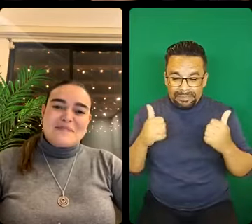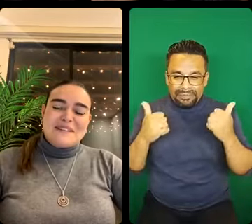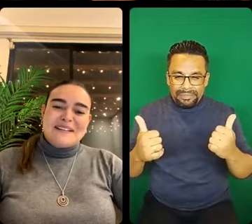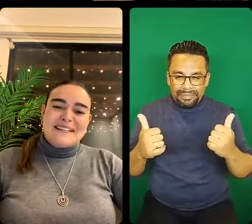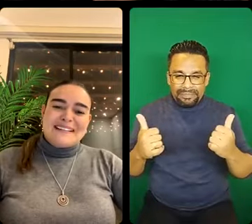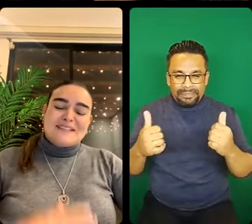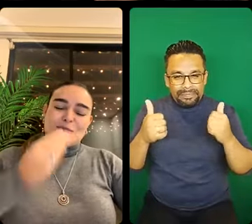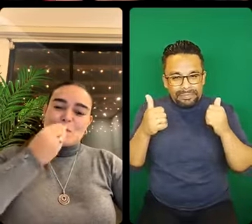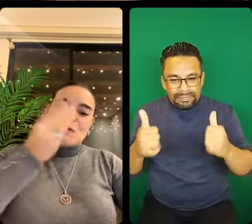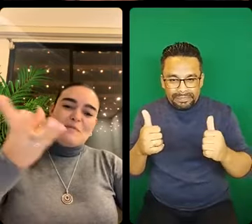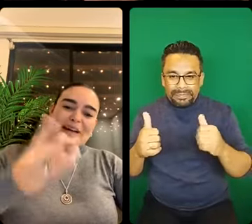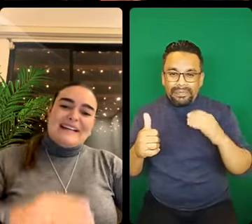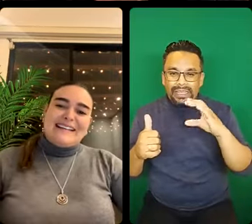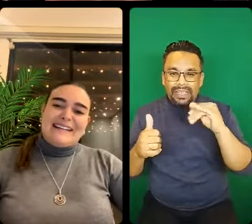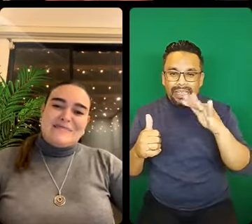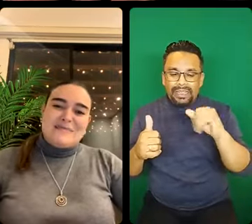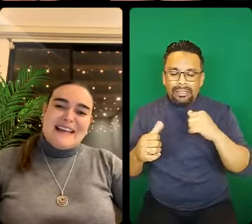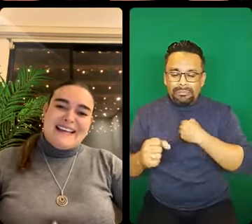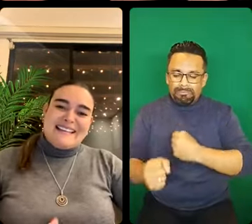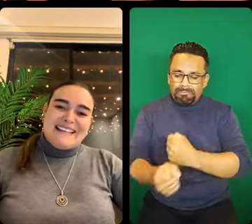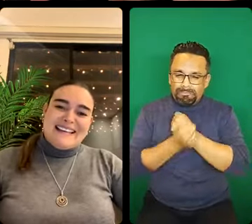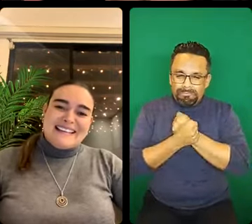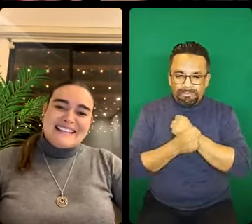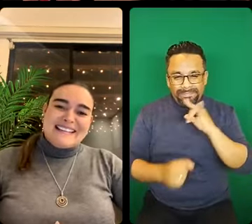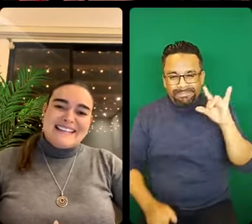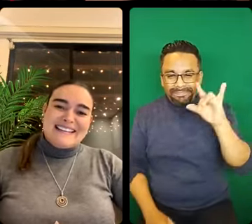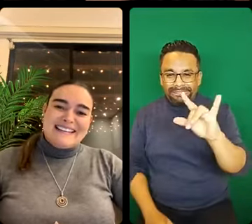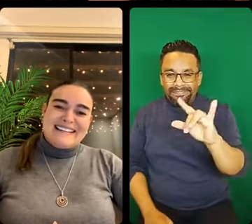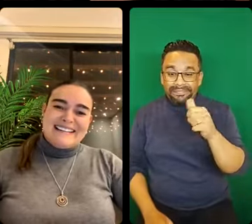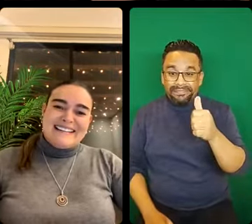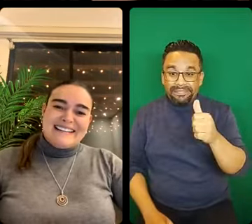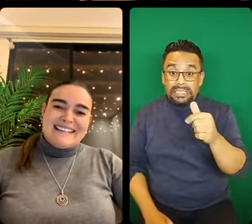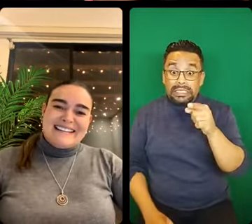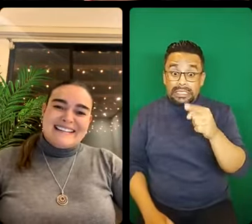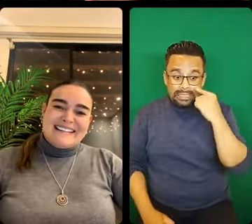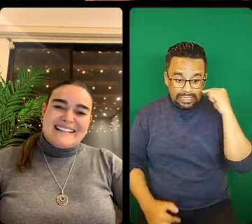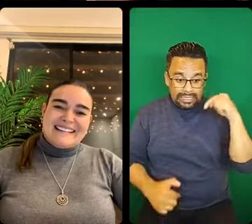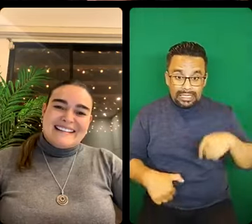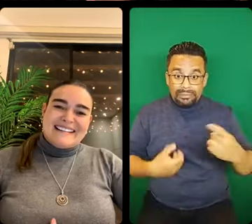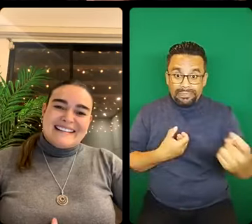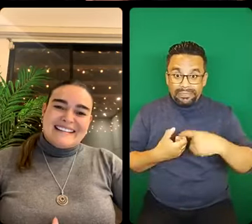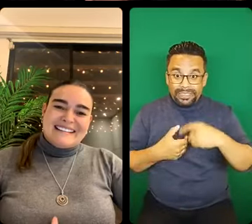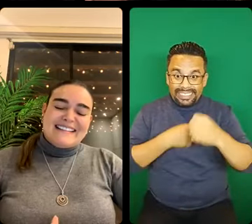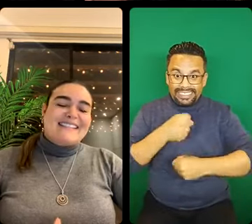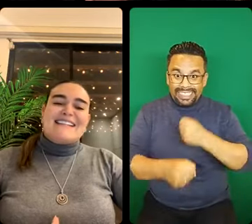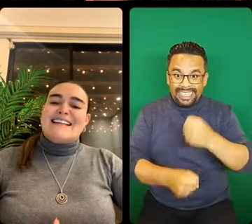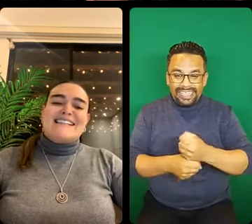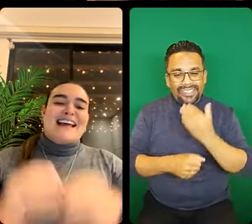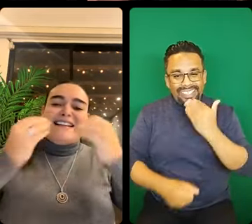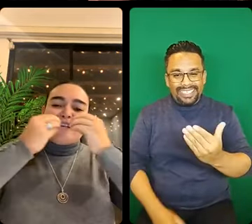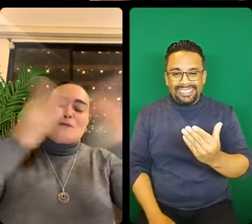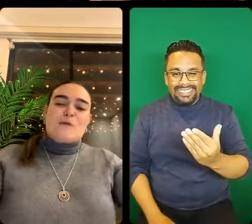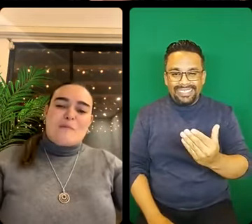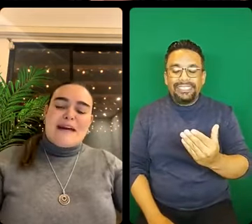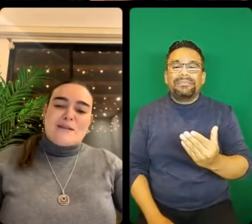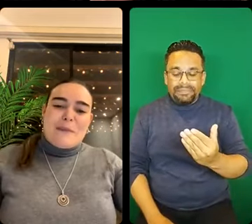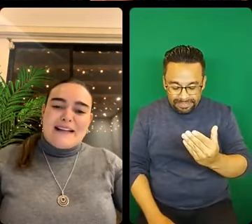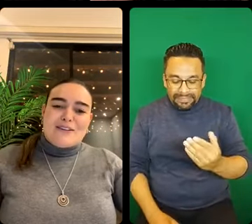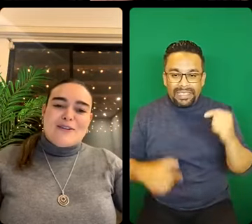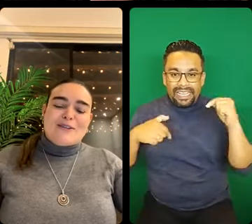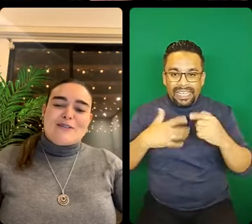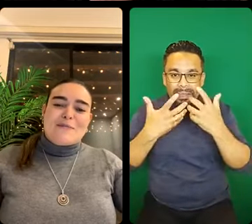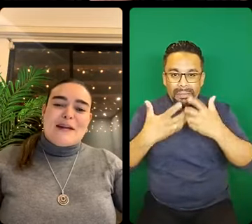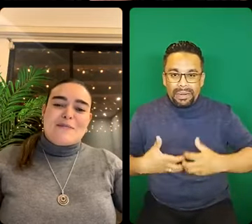beso grande. Te queremos un montón. Y gracias por creerle a este festival este año. desde Celtis. Beso